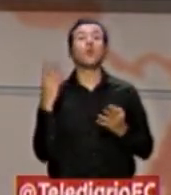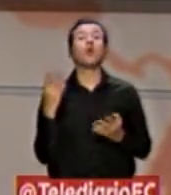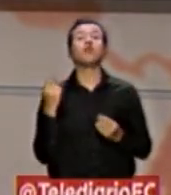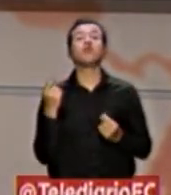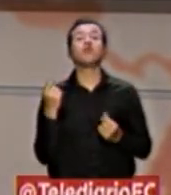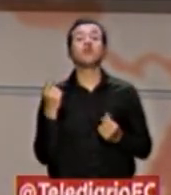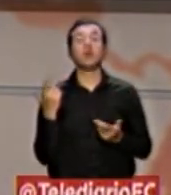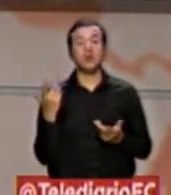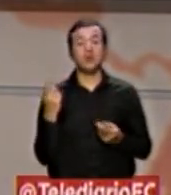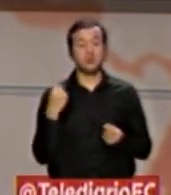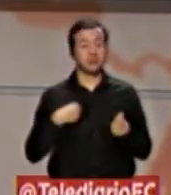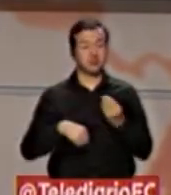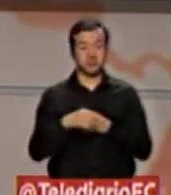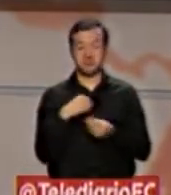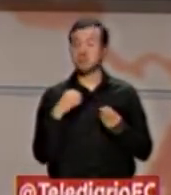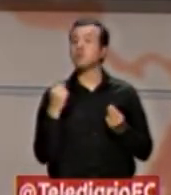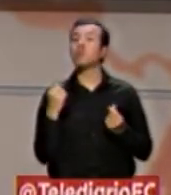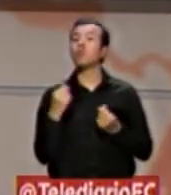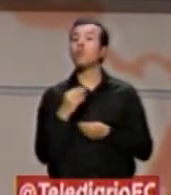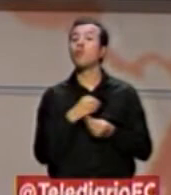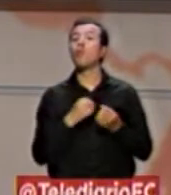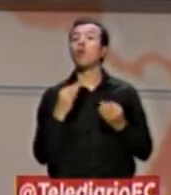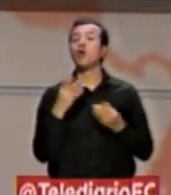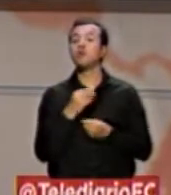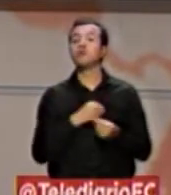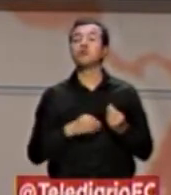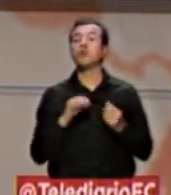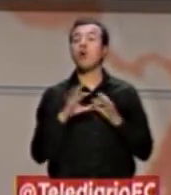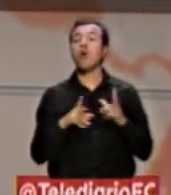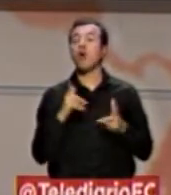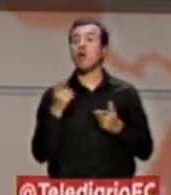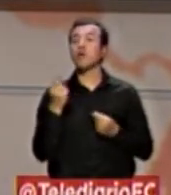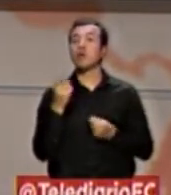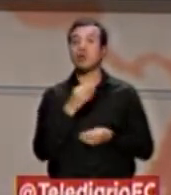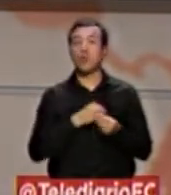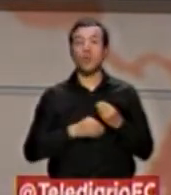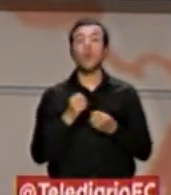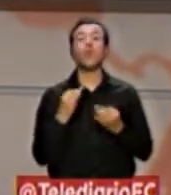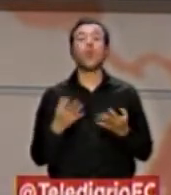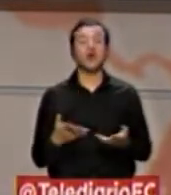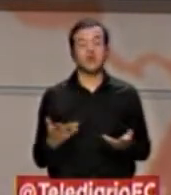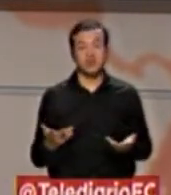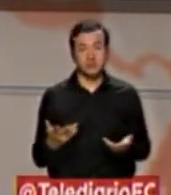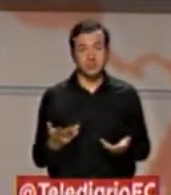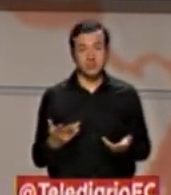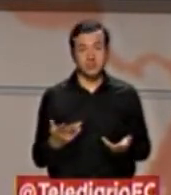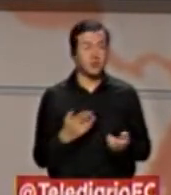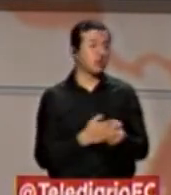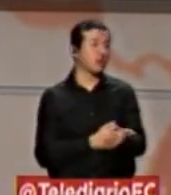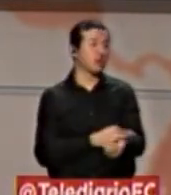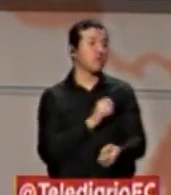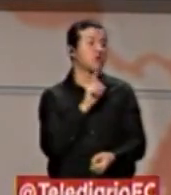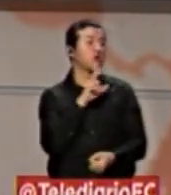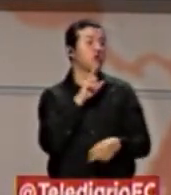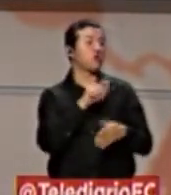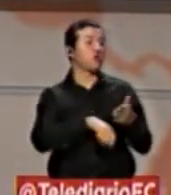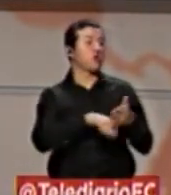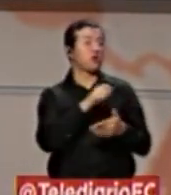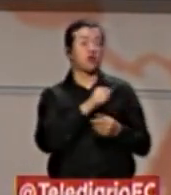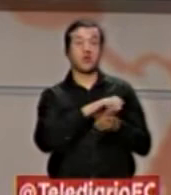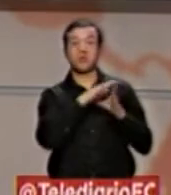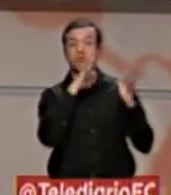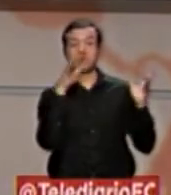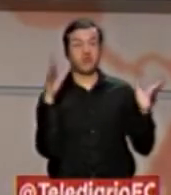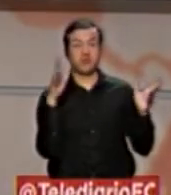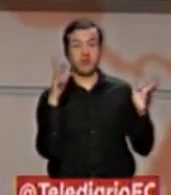ni un centavo se ha recuperado, cuánto se ha recuperado de esos sobreprecios en los grandes contratos que